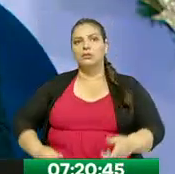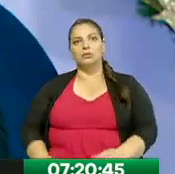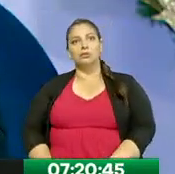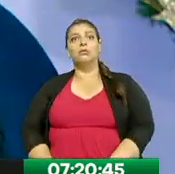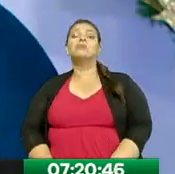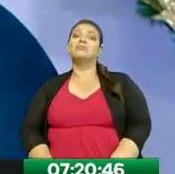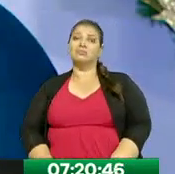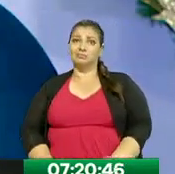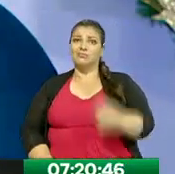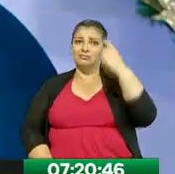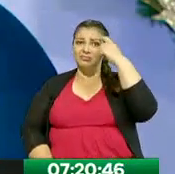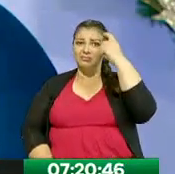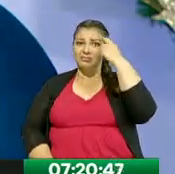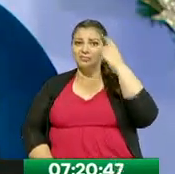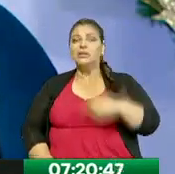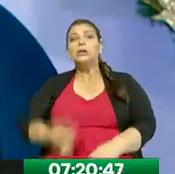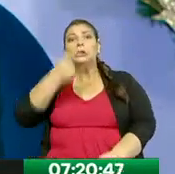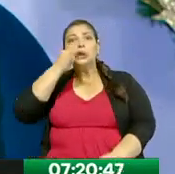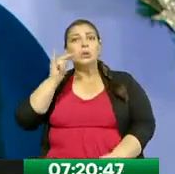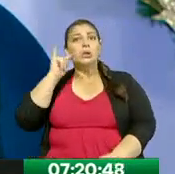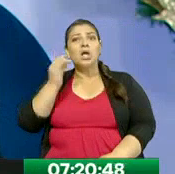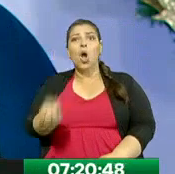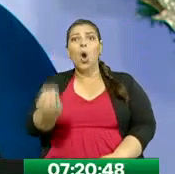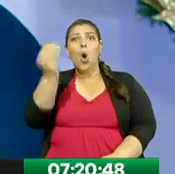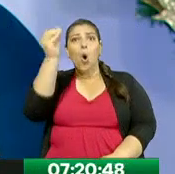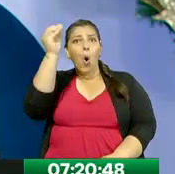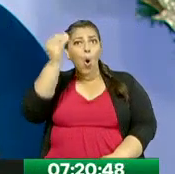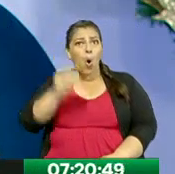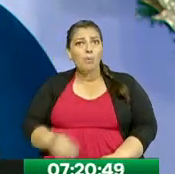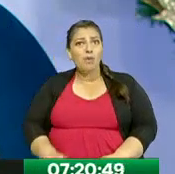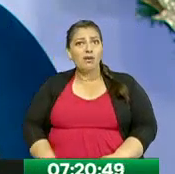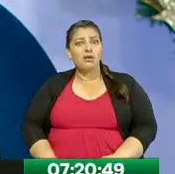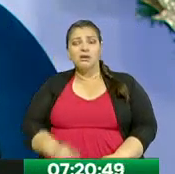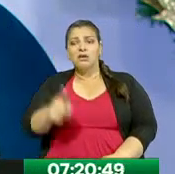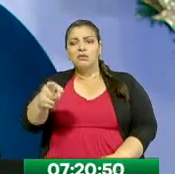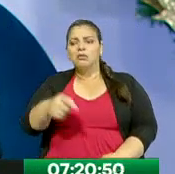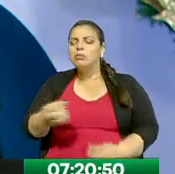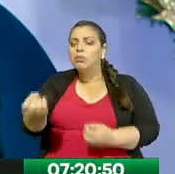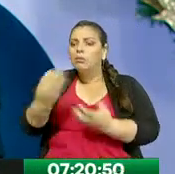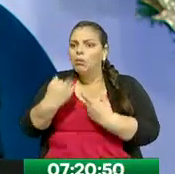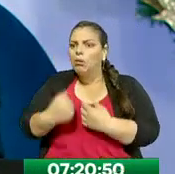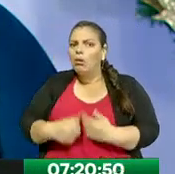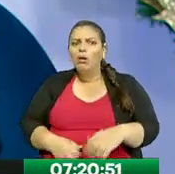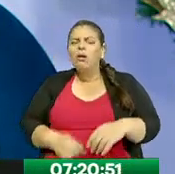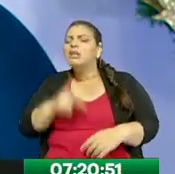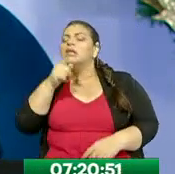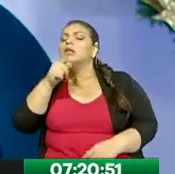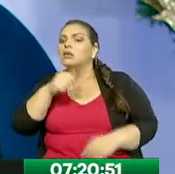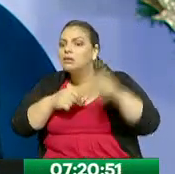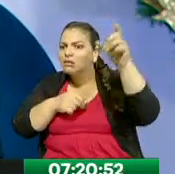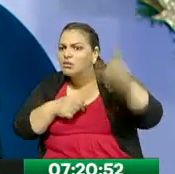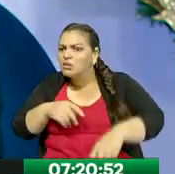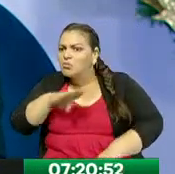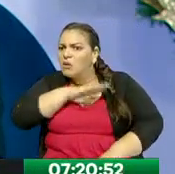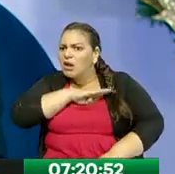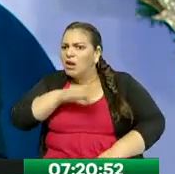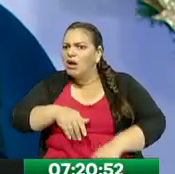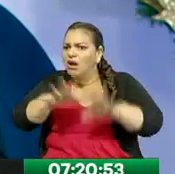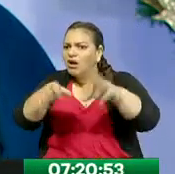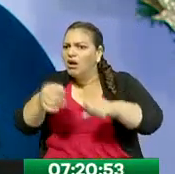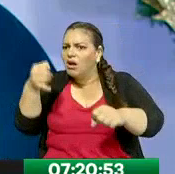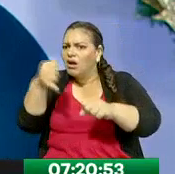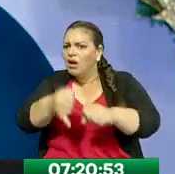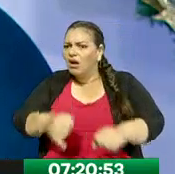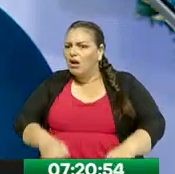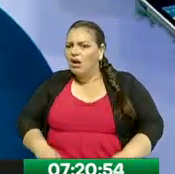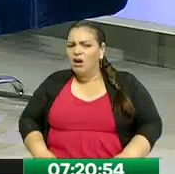un precedente. Y más que nada, no le diga a ese niño que está abandonado en la vida que no tiene a nadie. Ese niño va a seguir siendo violado si usted no hace